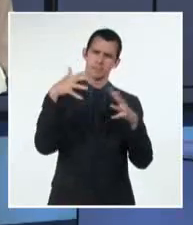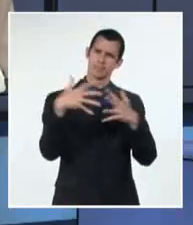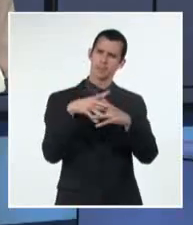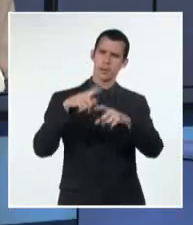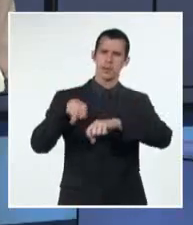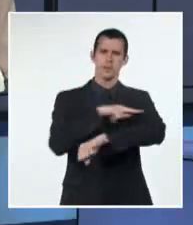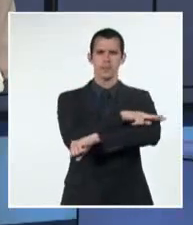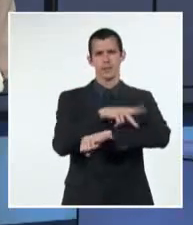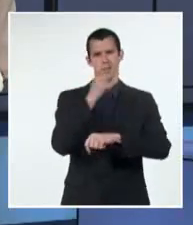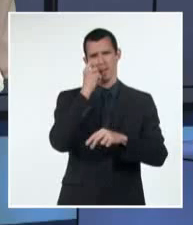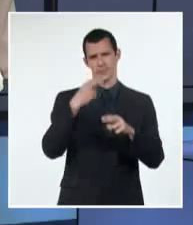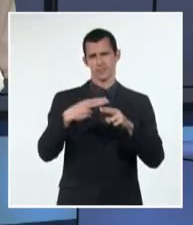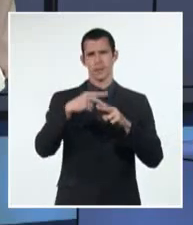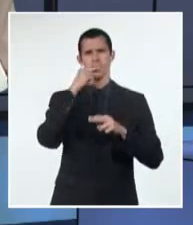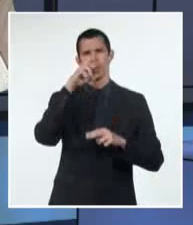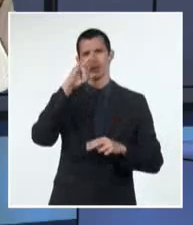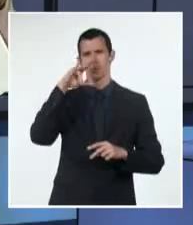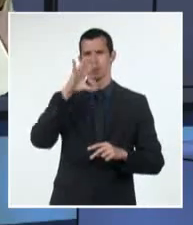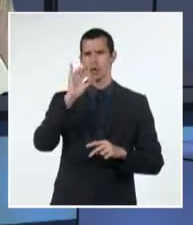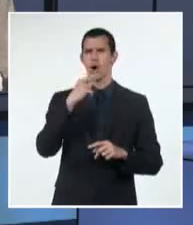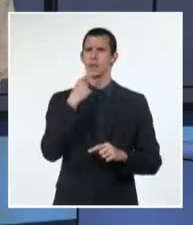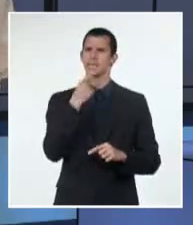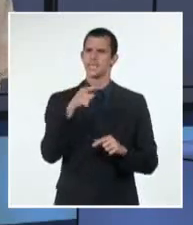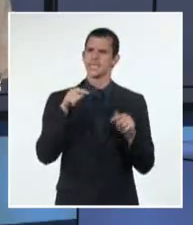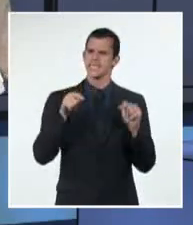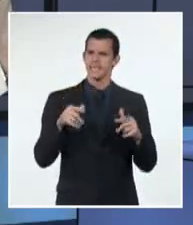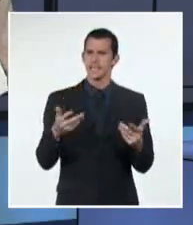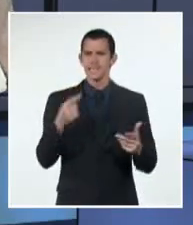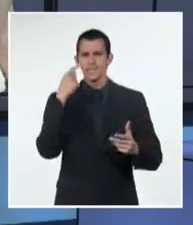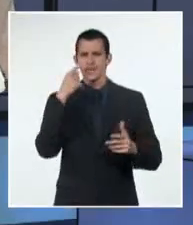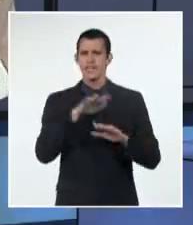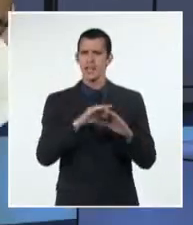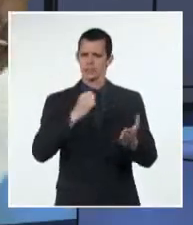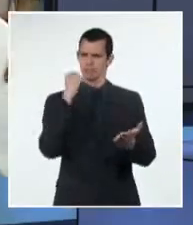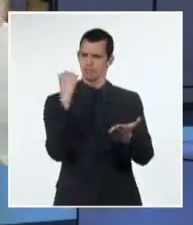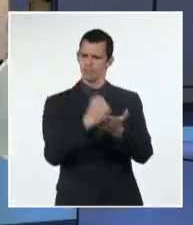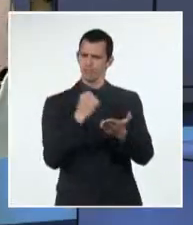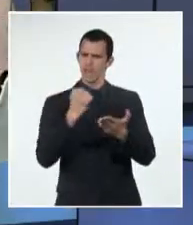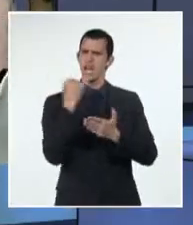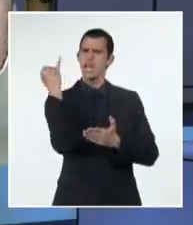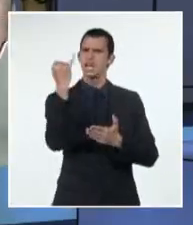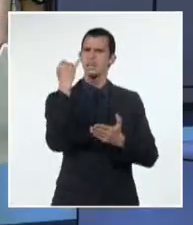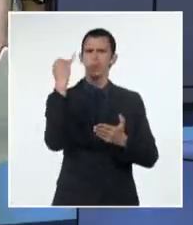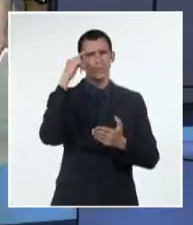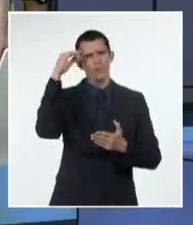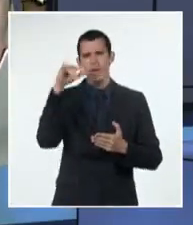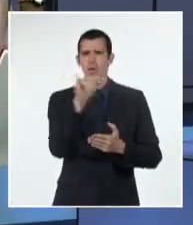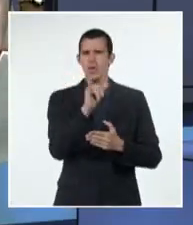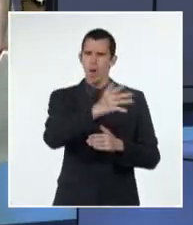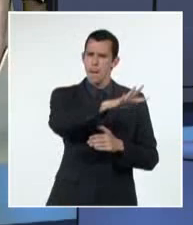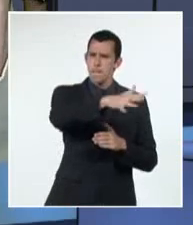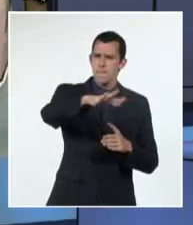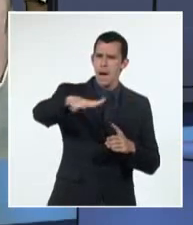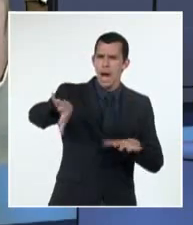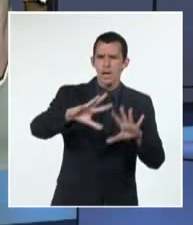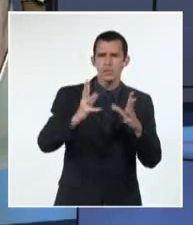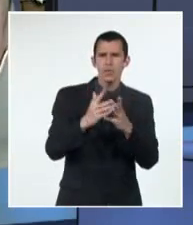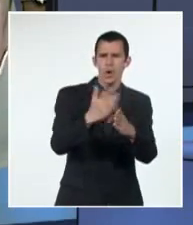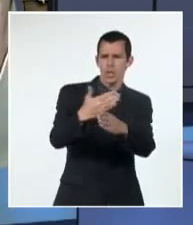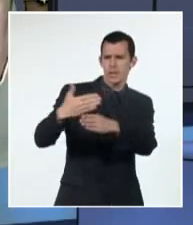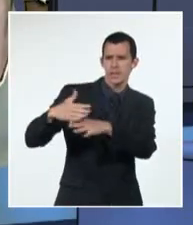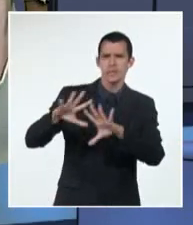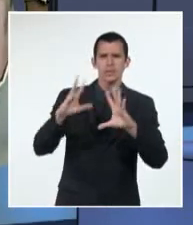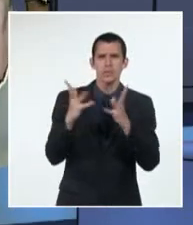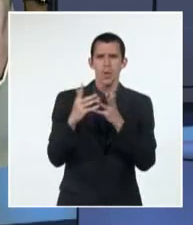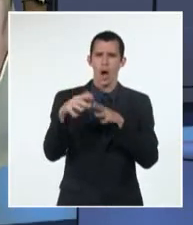Cuba, Bruno Rodríguez Parrilla, calificó la aprobación del Tratado Internacional sobre Biodiversidad Marina en las áreas fuera de la